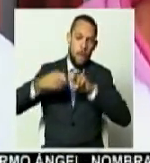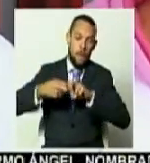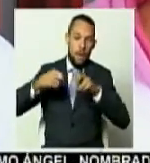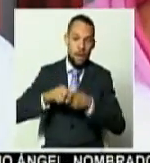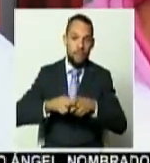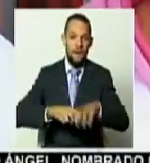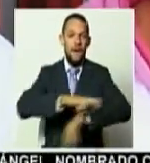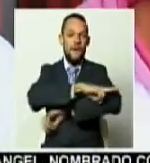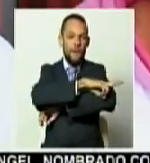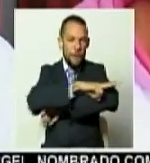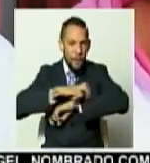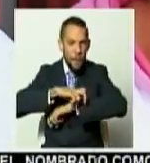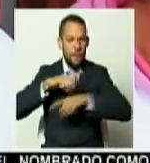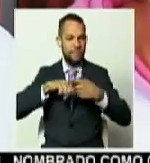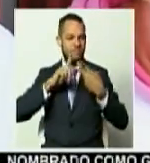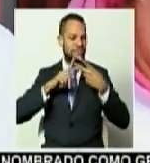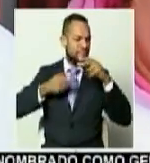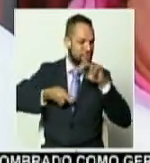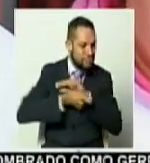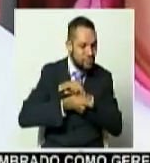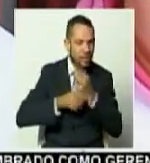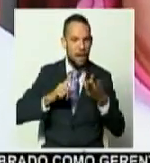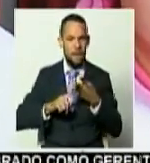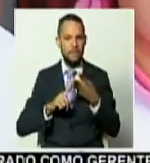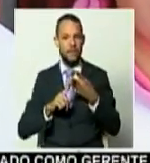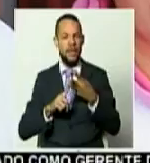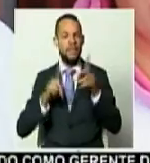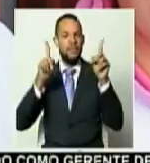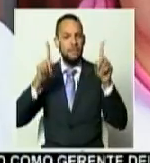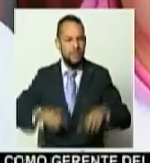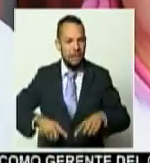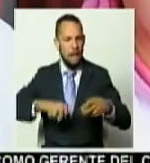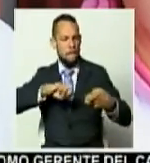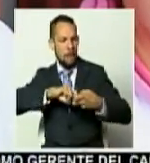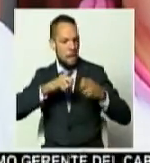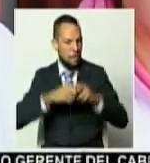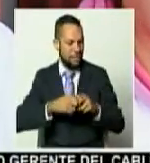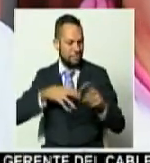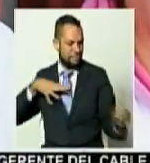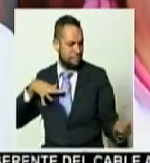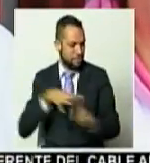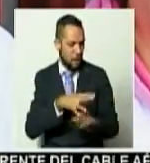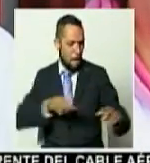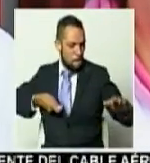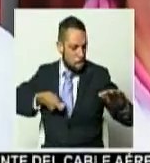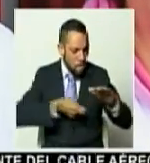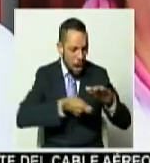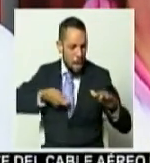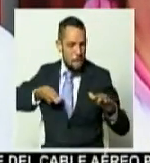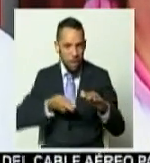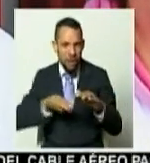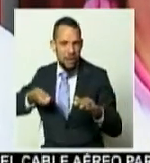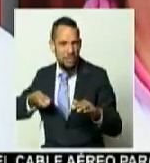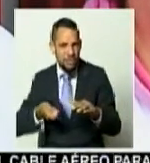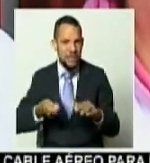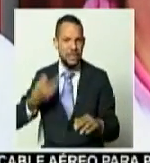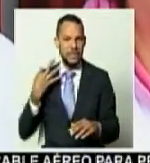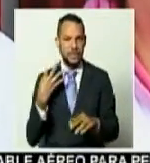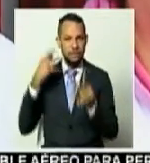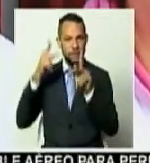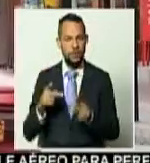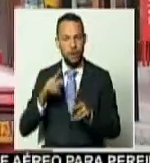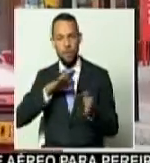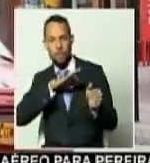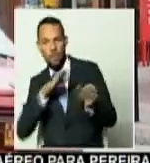habido más robos, más atracos, inclusive hasta se triplicaron los homicidios, hemos tenido 3 muertos en lo que ha corrido estos